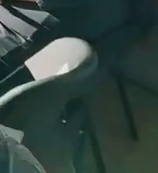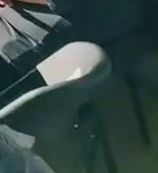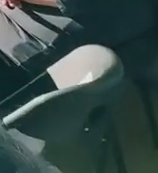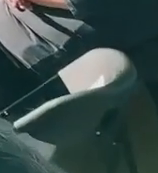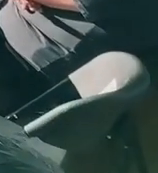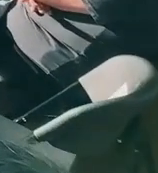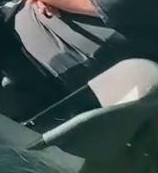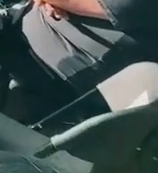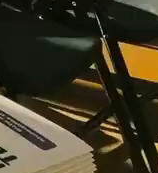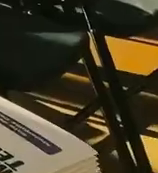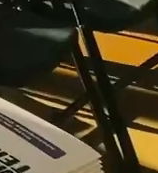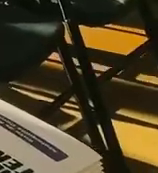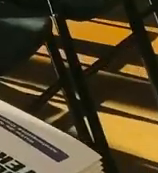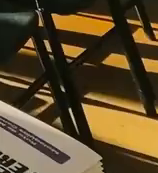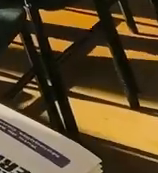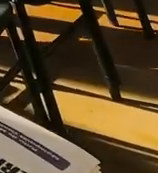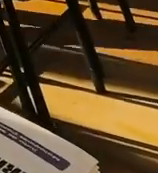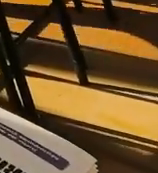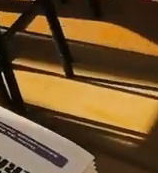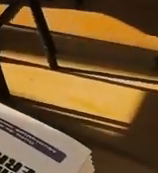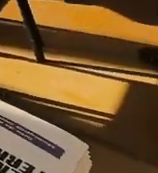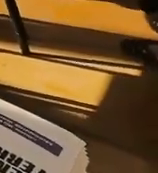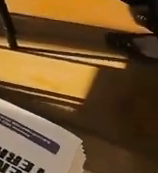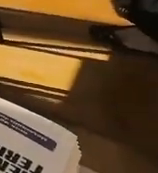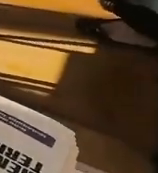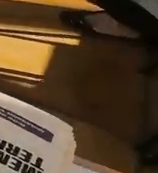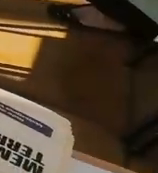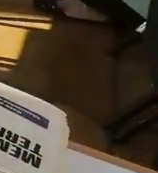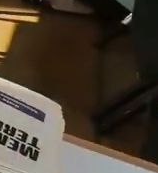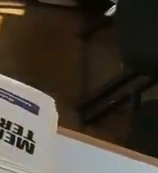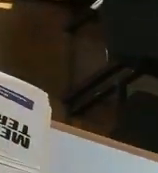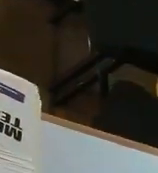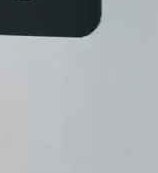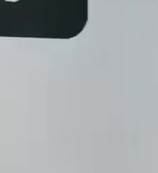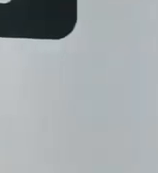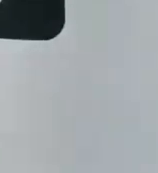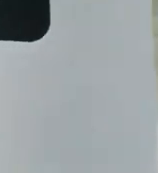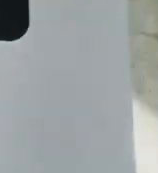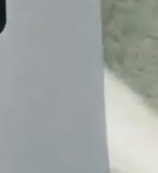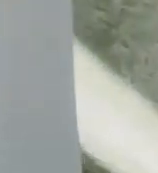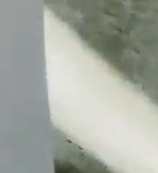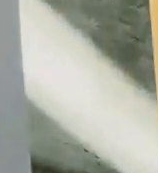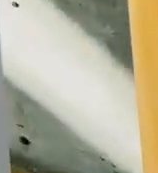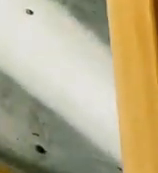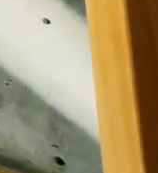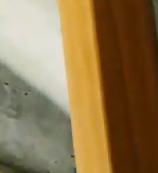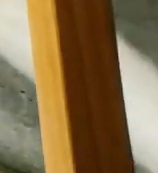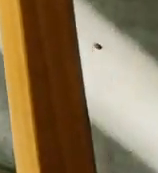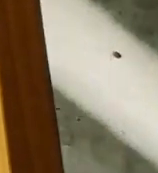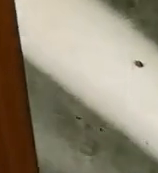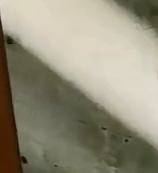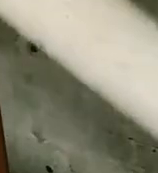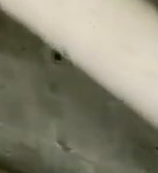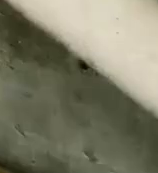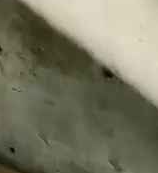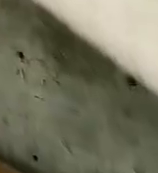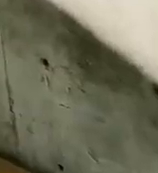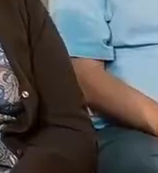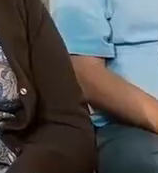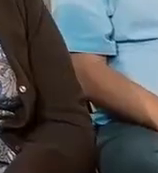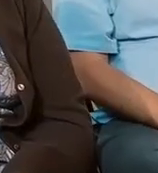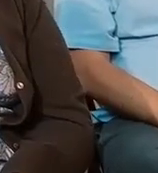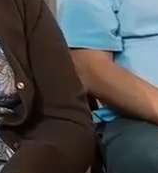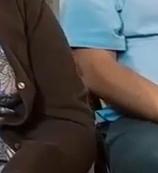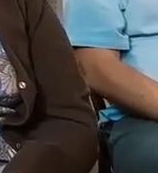ecológico de nuestro entorno una de las próximas actividades es un mapa socioambiental del territorio un diagnóstico participativo que realizaremos